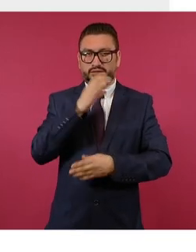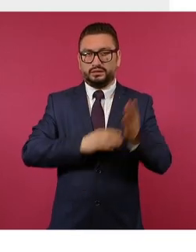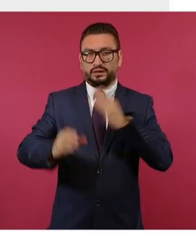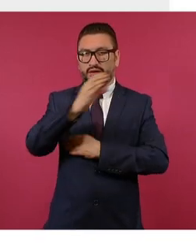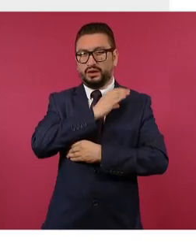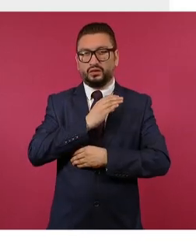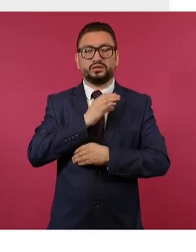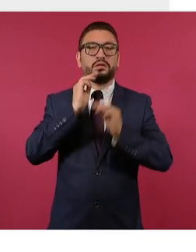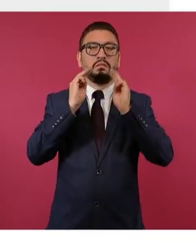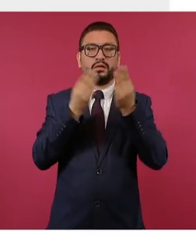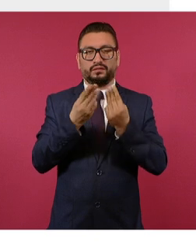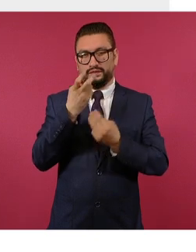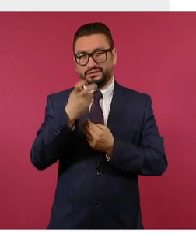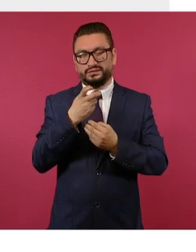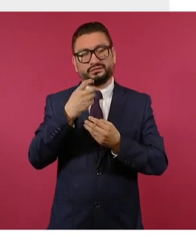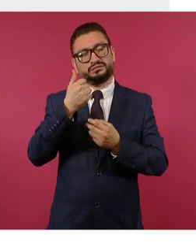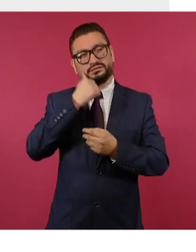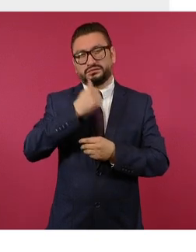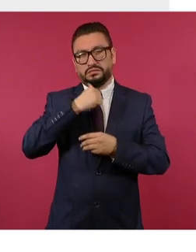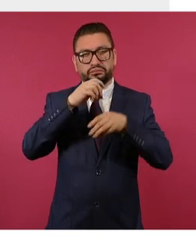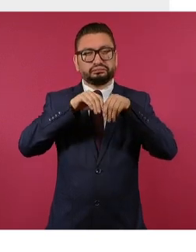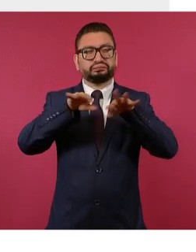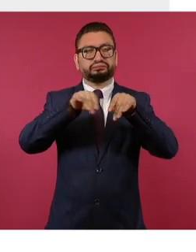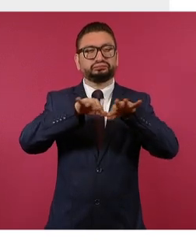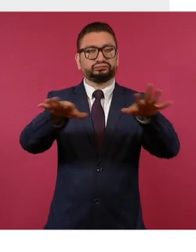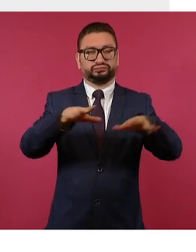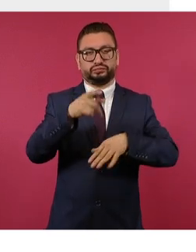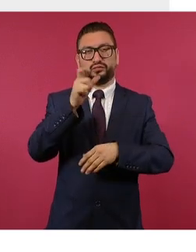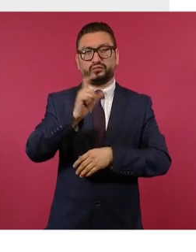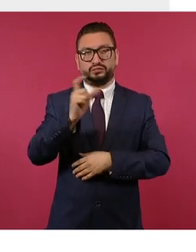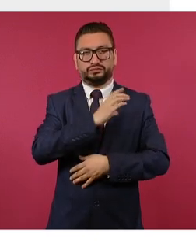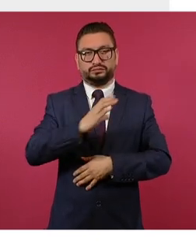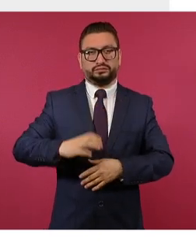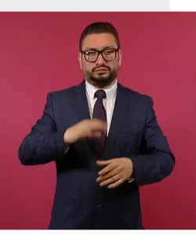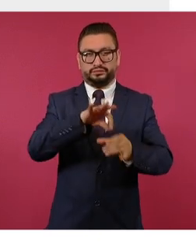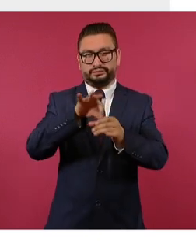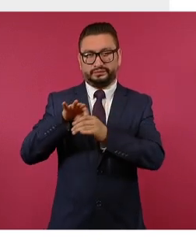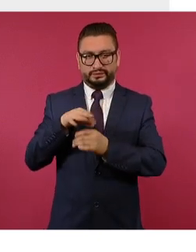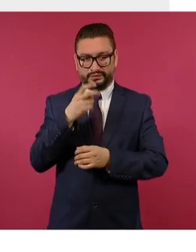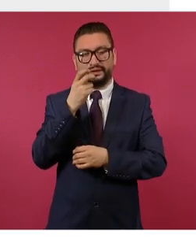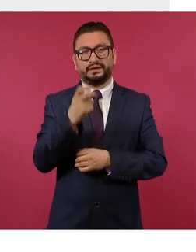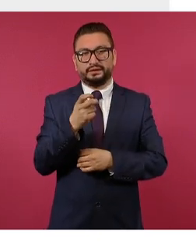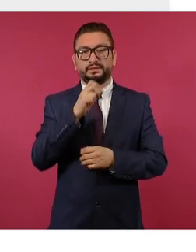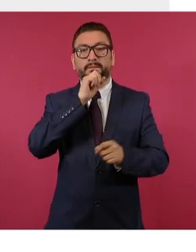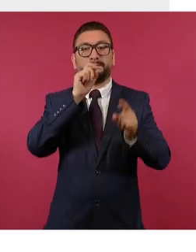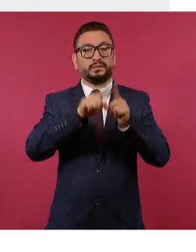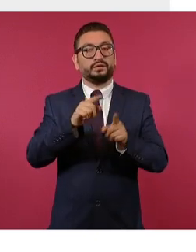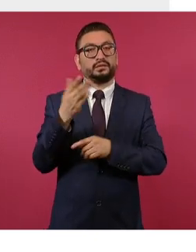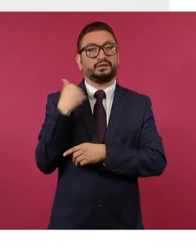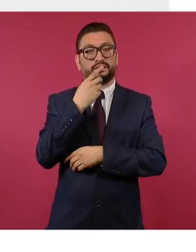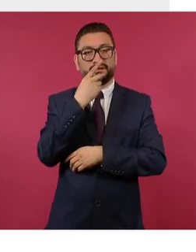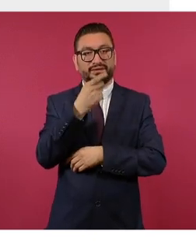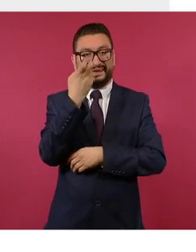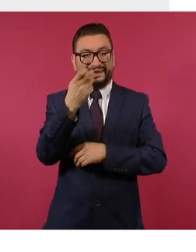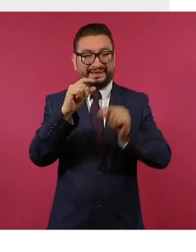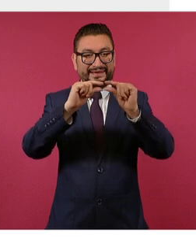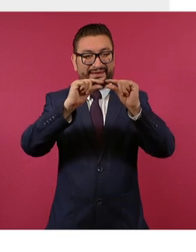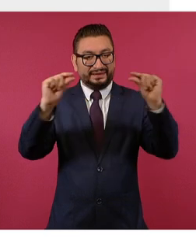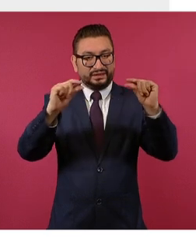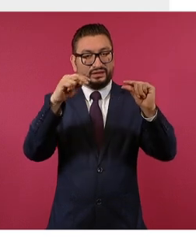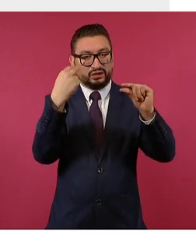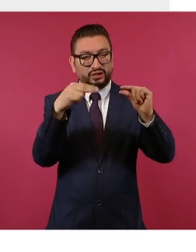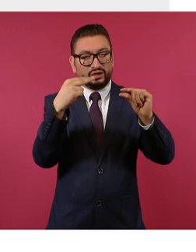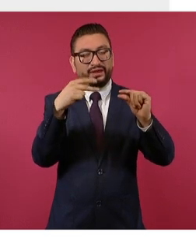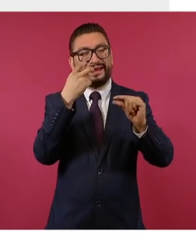durante toda la campaña. Bueno, además, decíamos, esta cuenta aparece como una